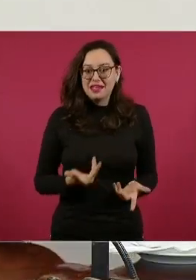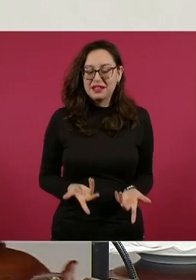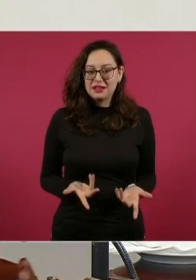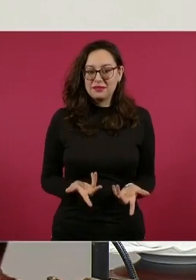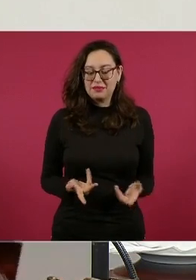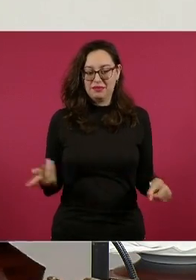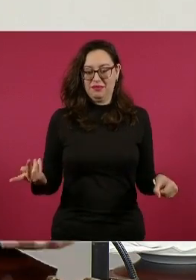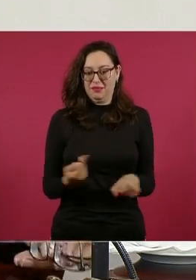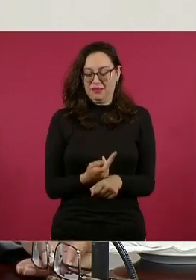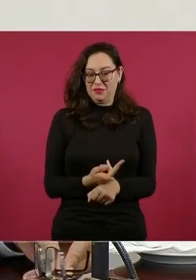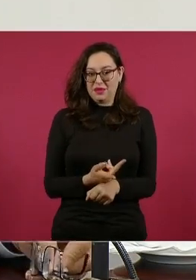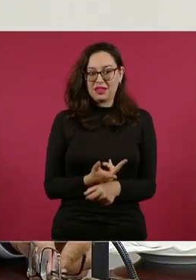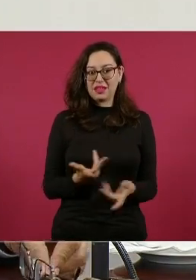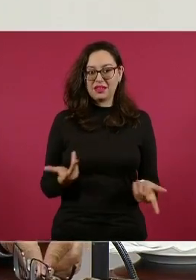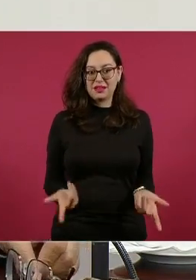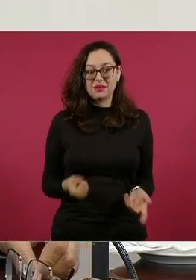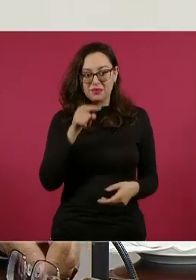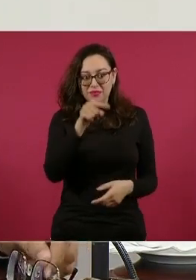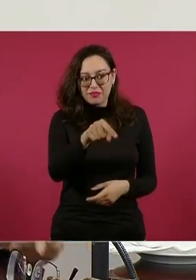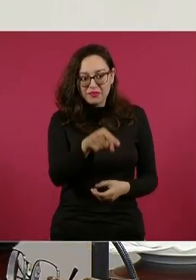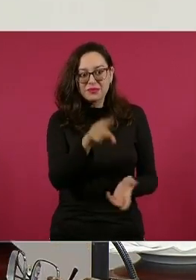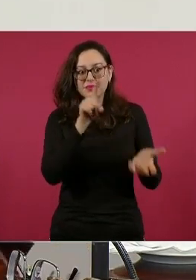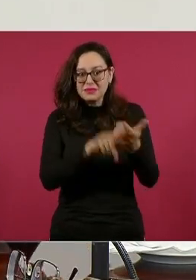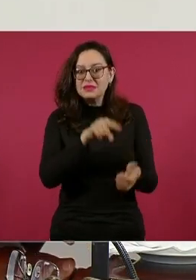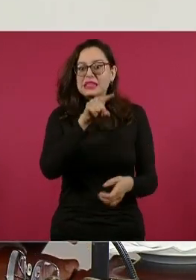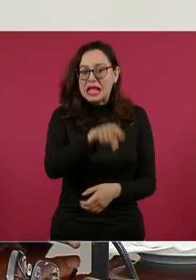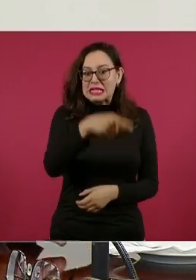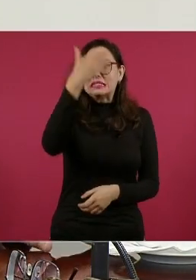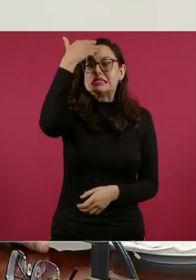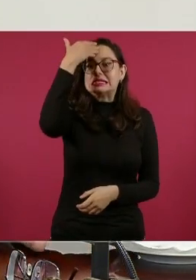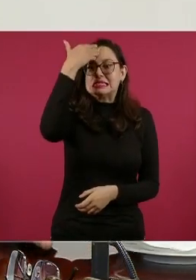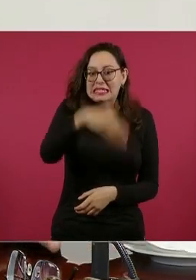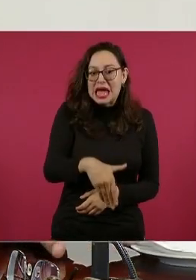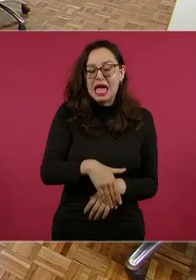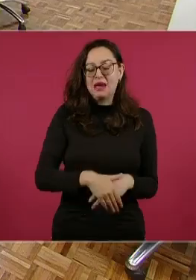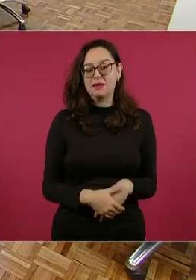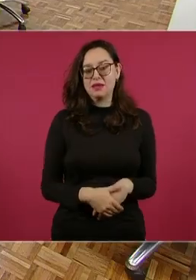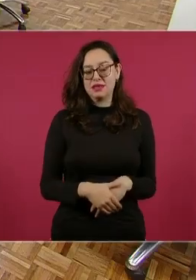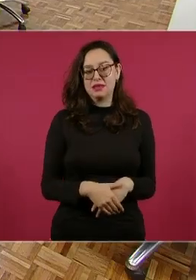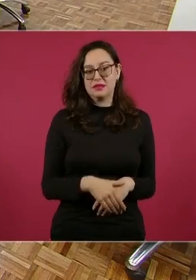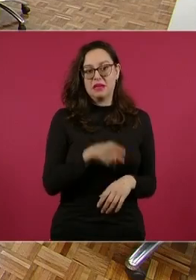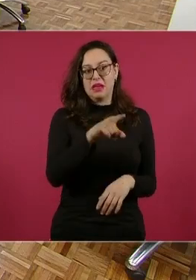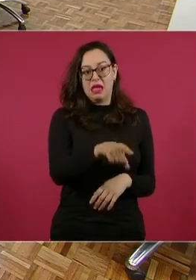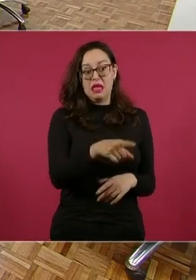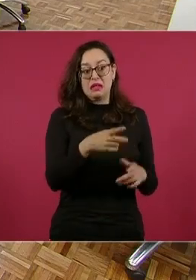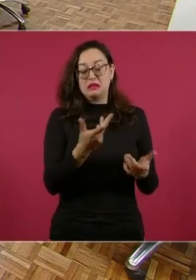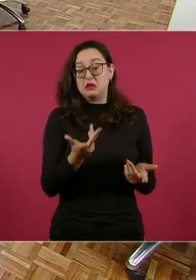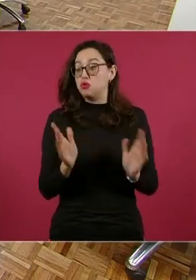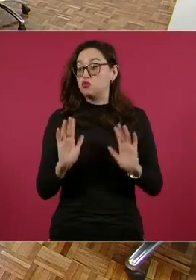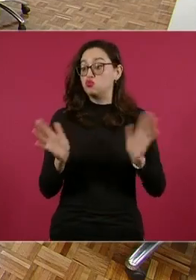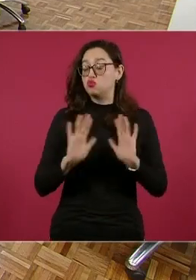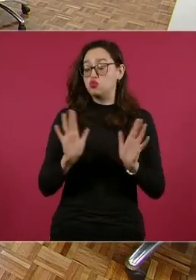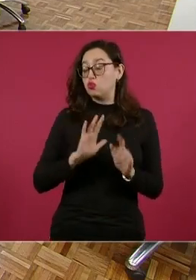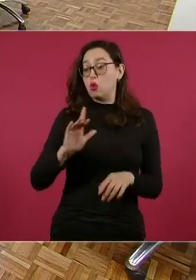en donde se habla de que la responsabilidad es del gobierno federal y de policías